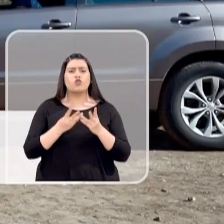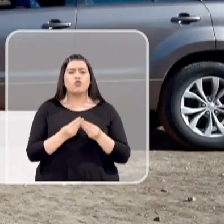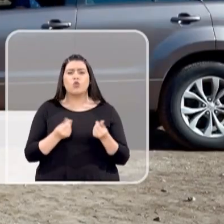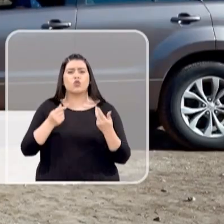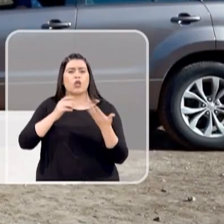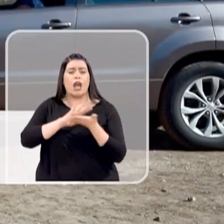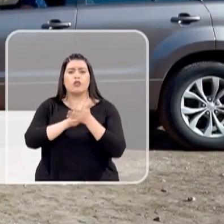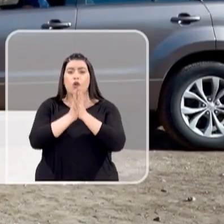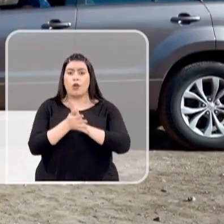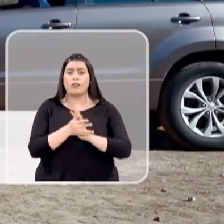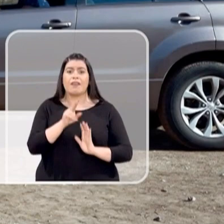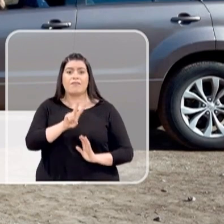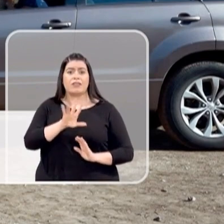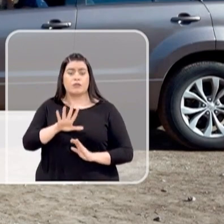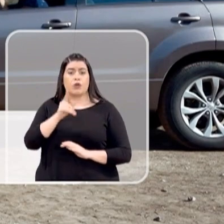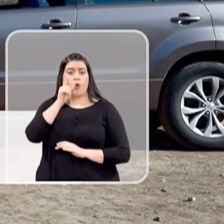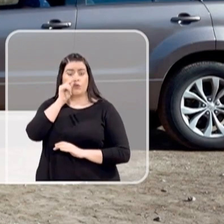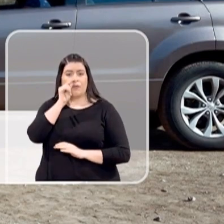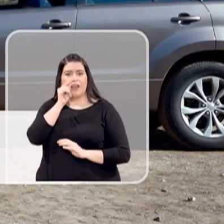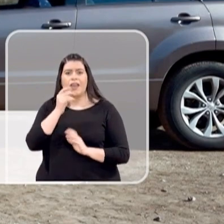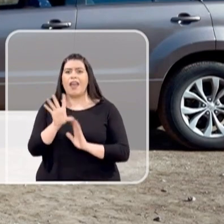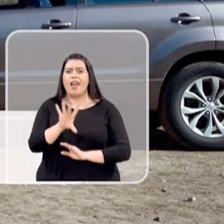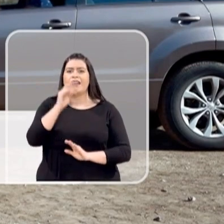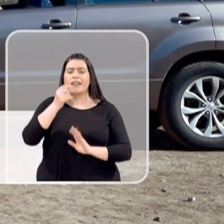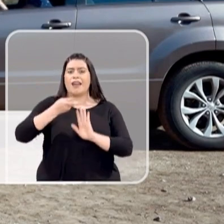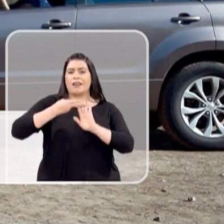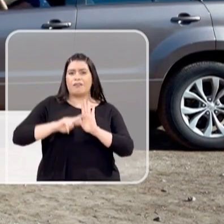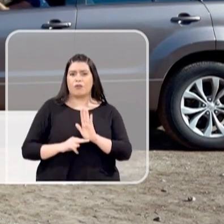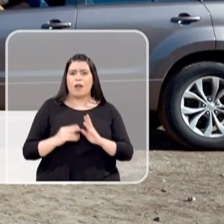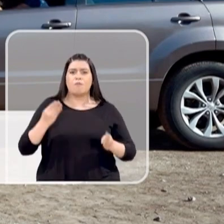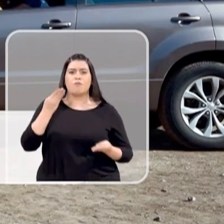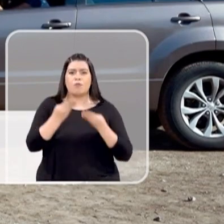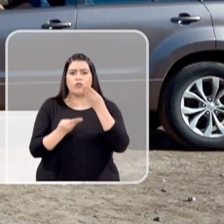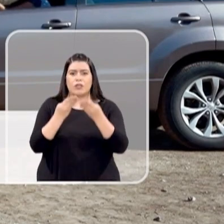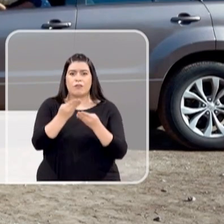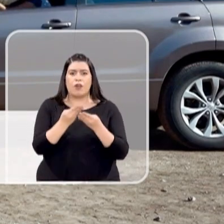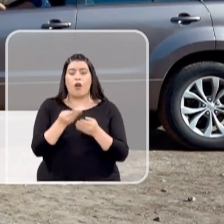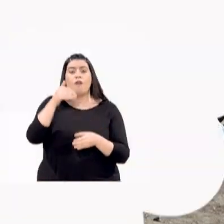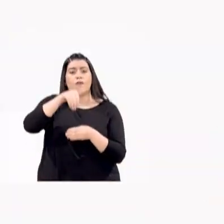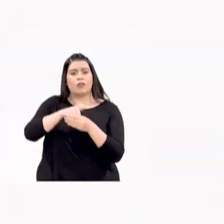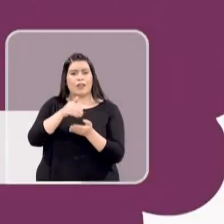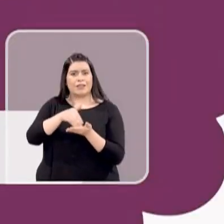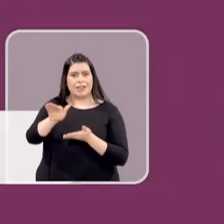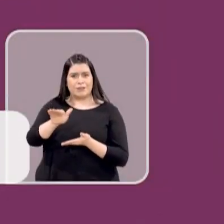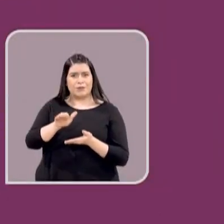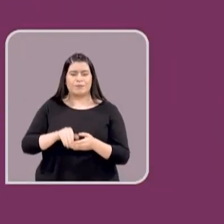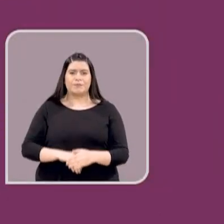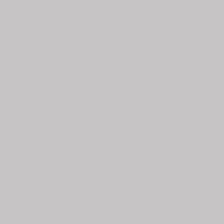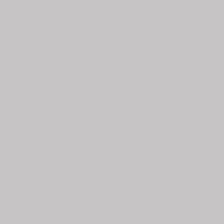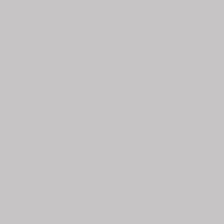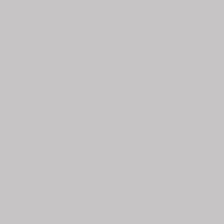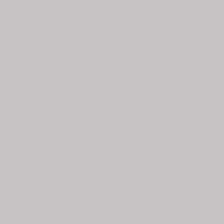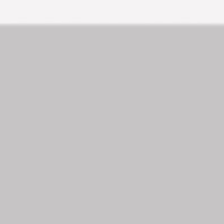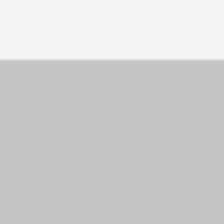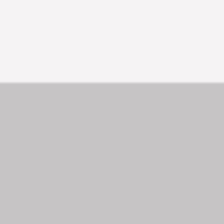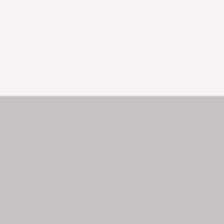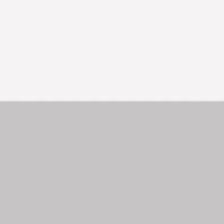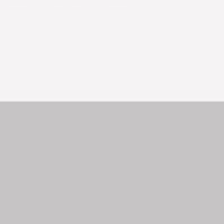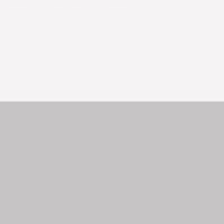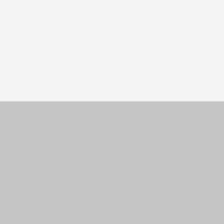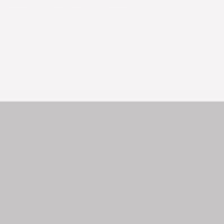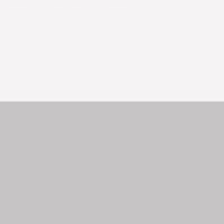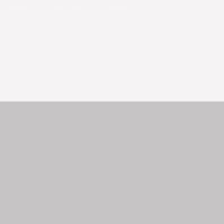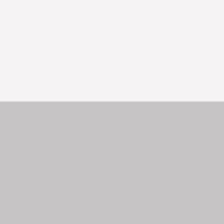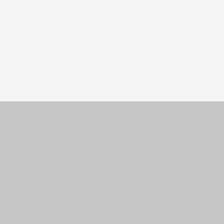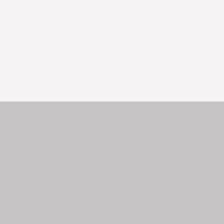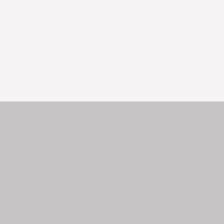Una nueva constitución no arregla todo. Este 25 de octubre, elige reformar. Vota propositivo. Vota rechazo.